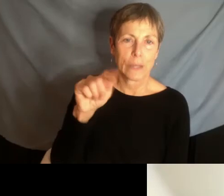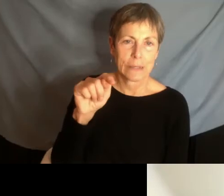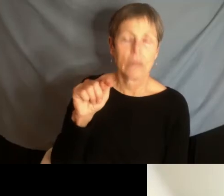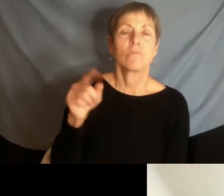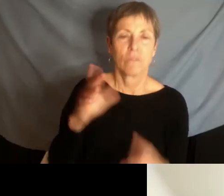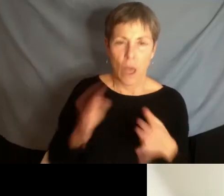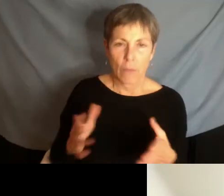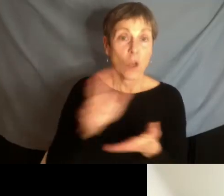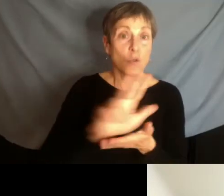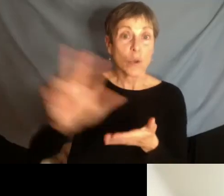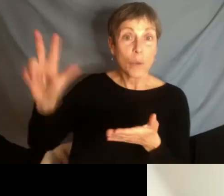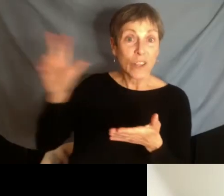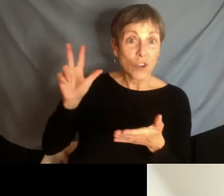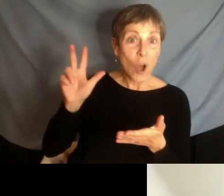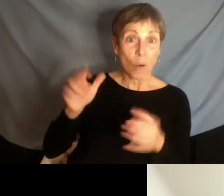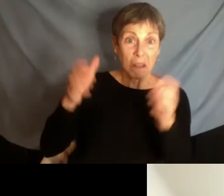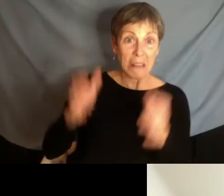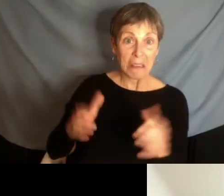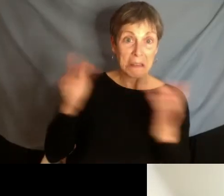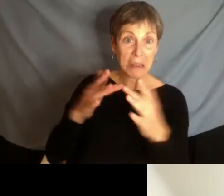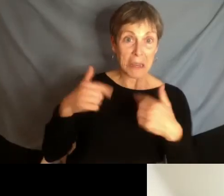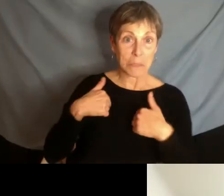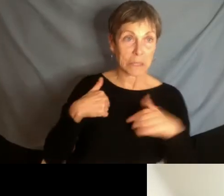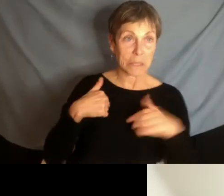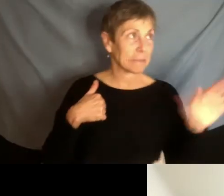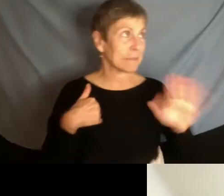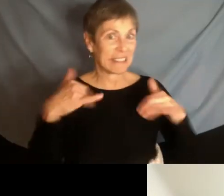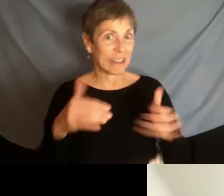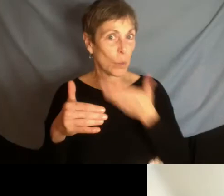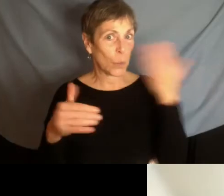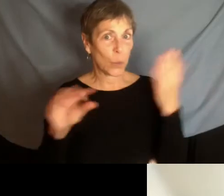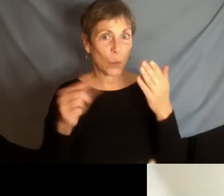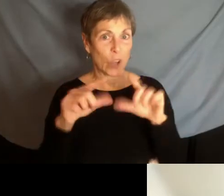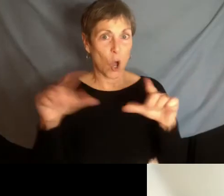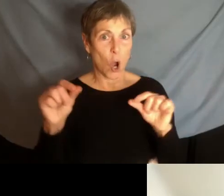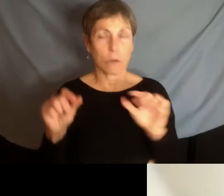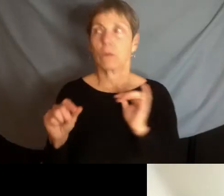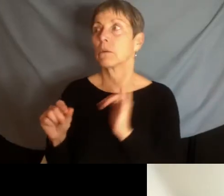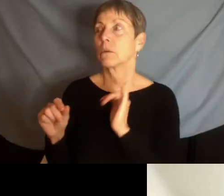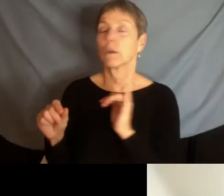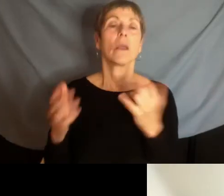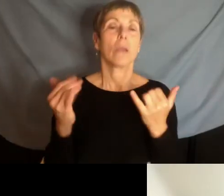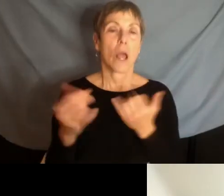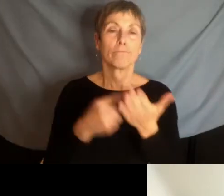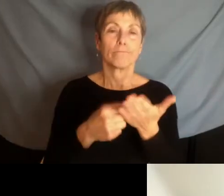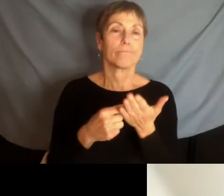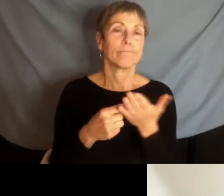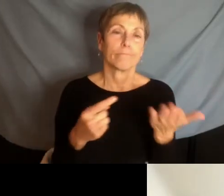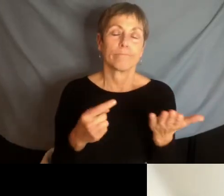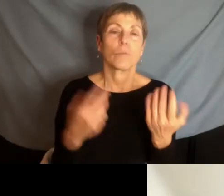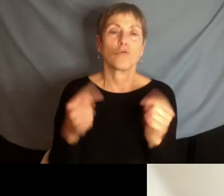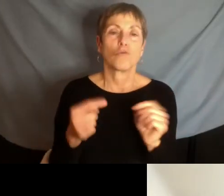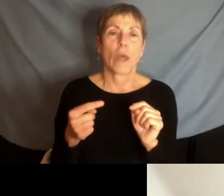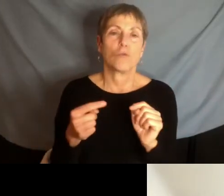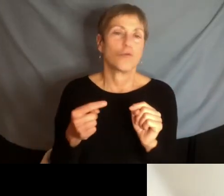tenían suficiente información para evidencia para quitarle el asilo. Bueno, hace como unos meses el cliente